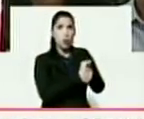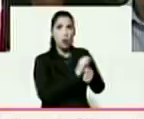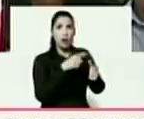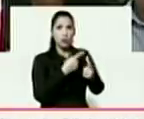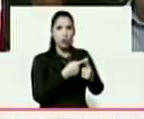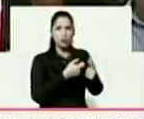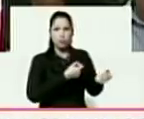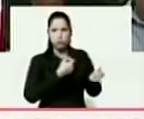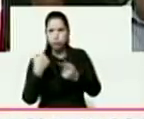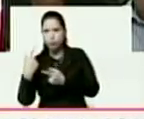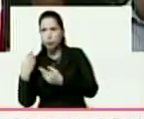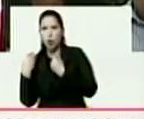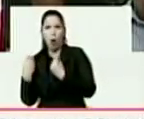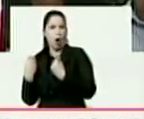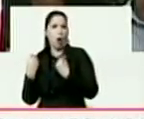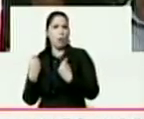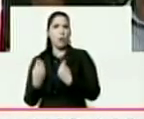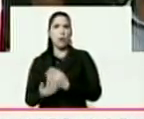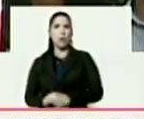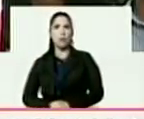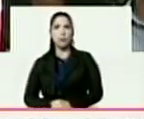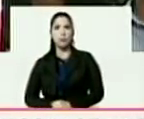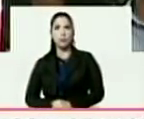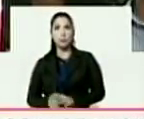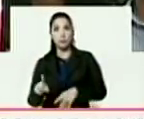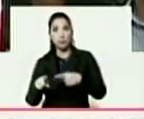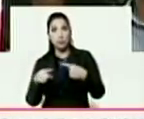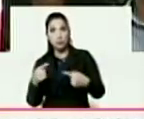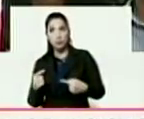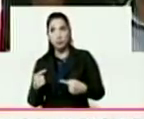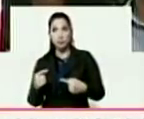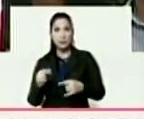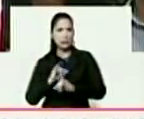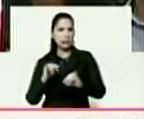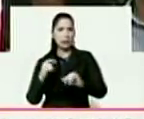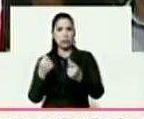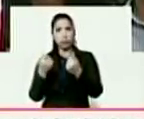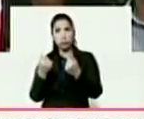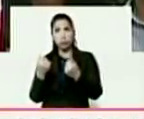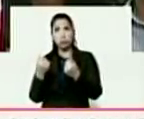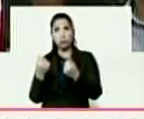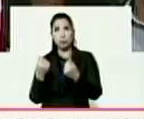para el traslado y después una sentencia tenga precio